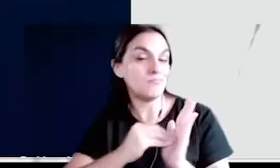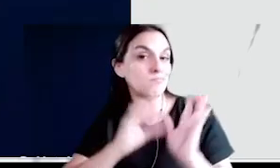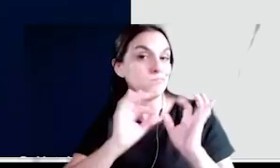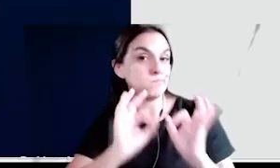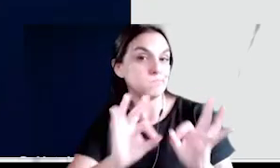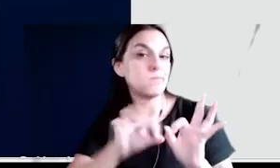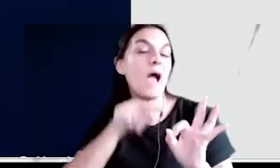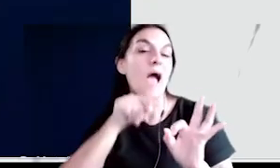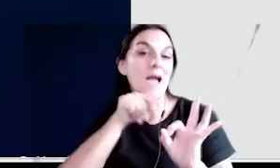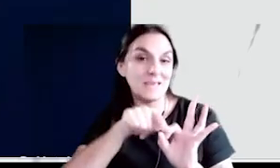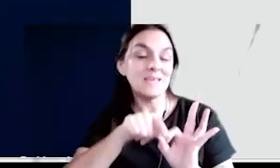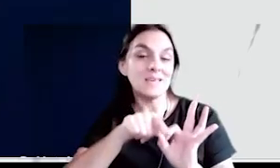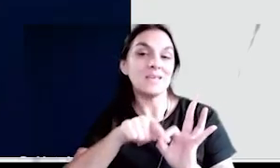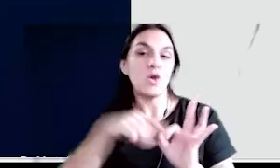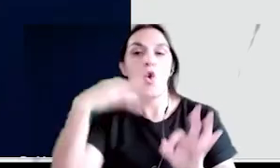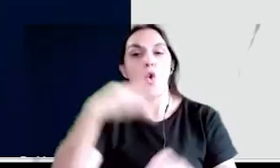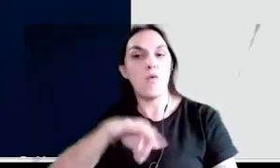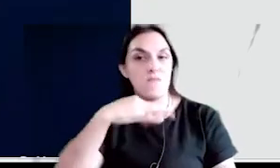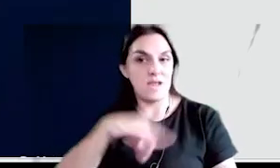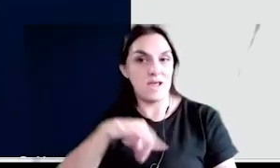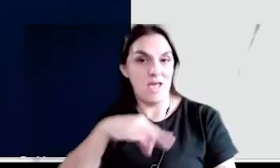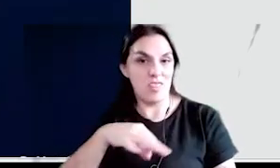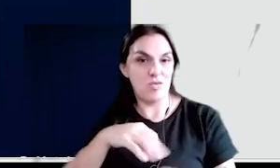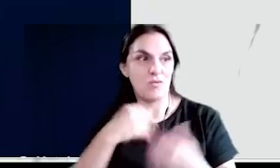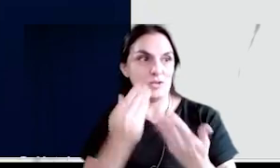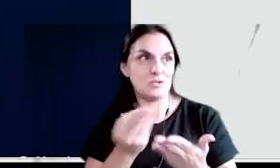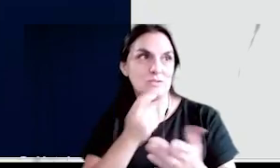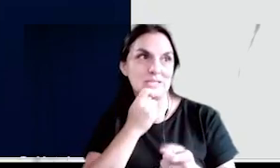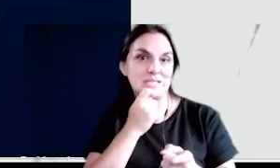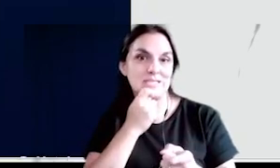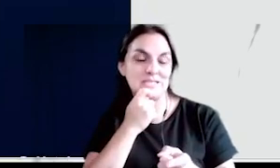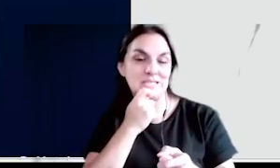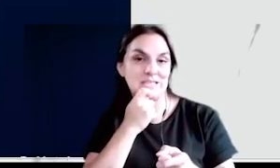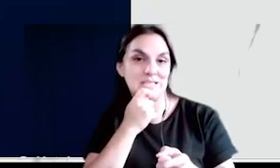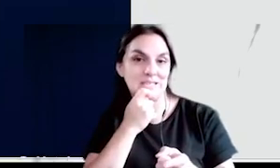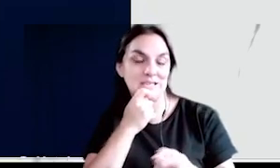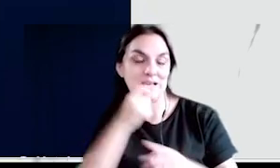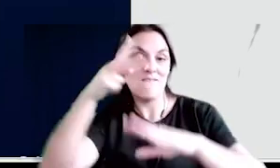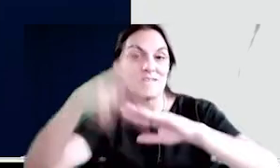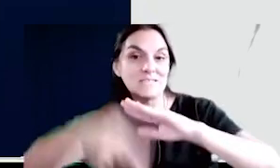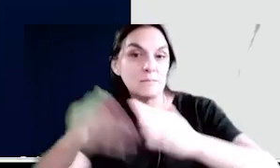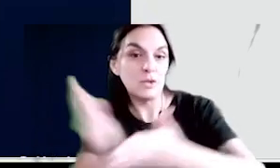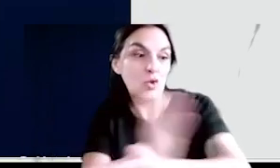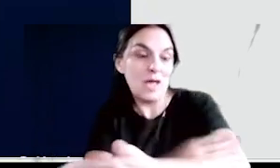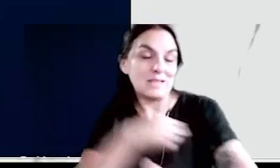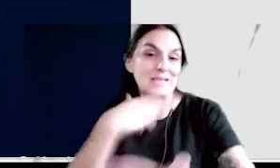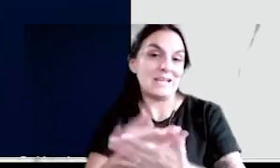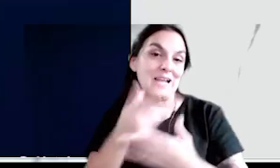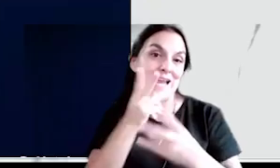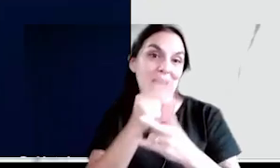quedo obligado y al estar inscripto y no presentarla ante el vencimiento,